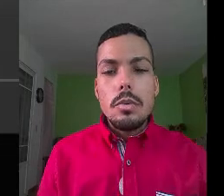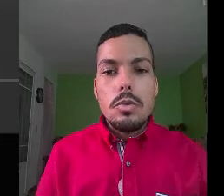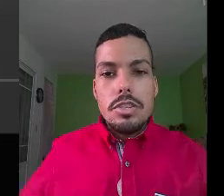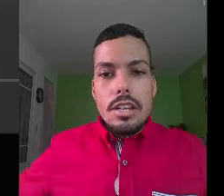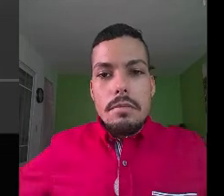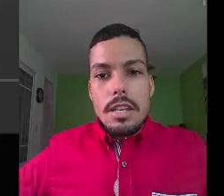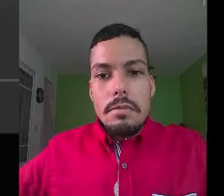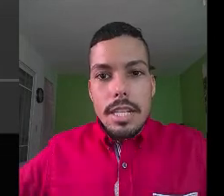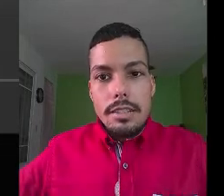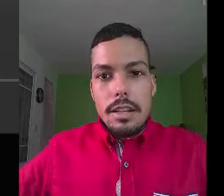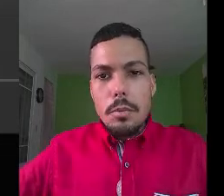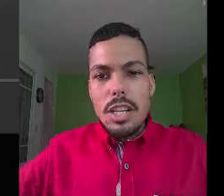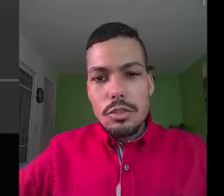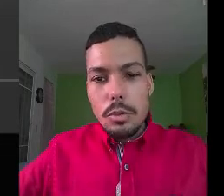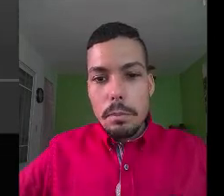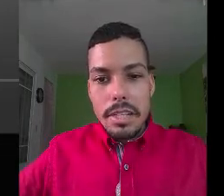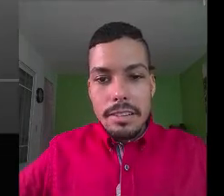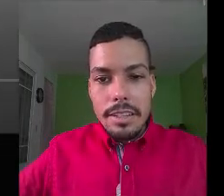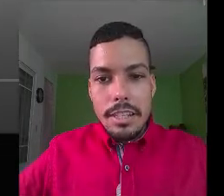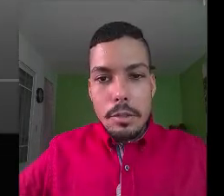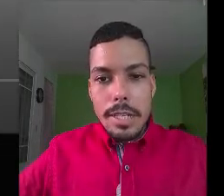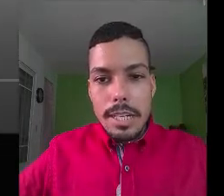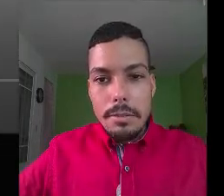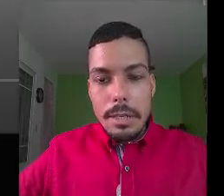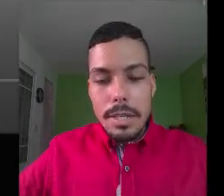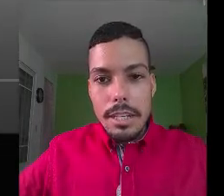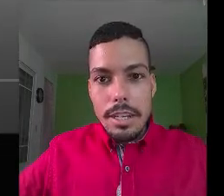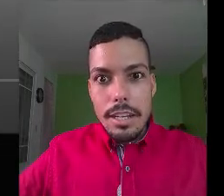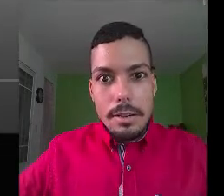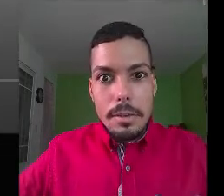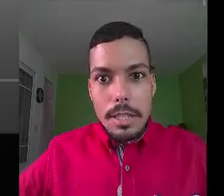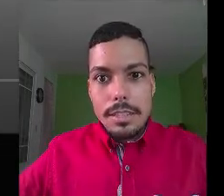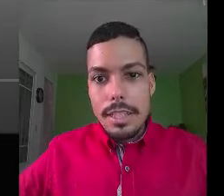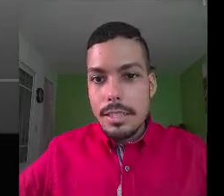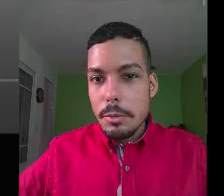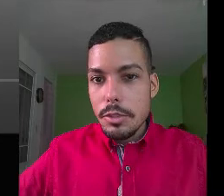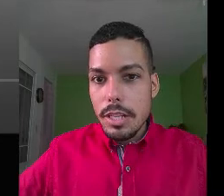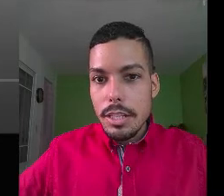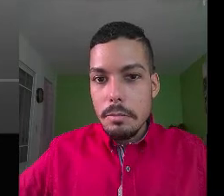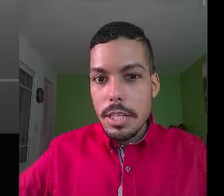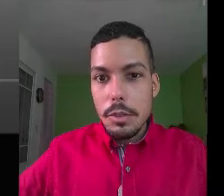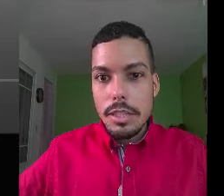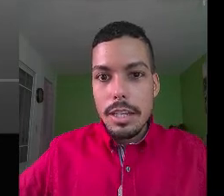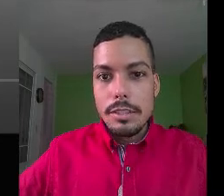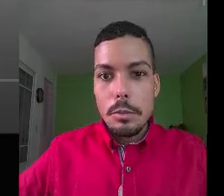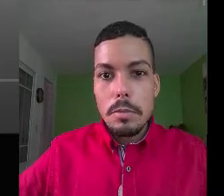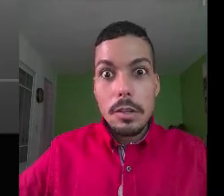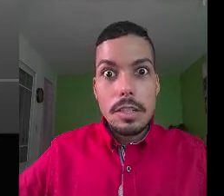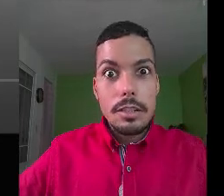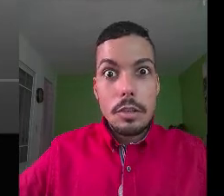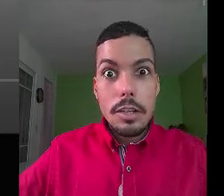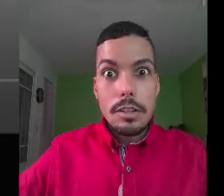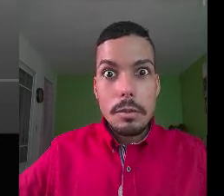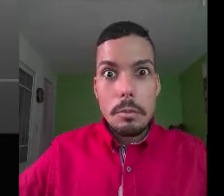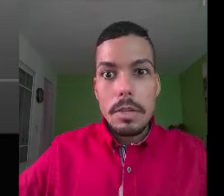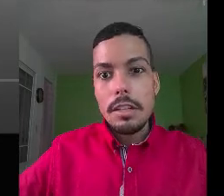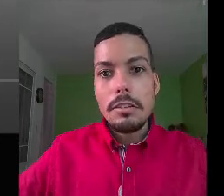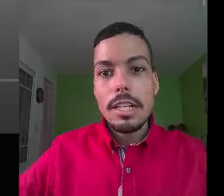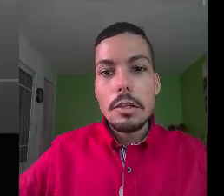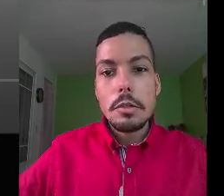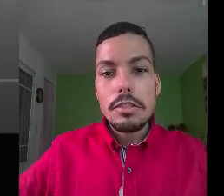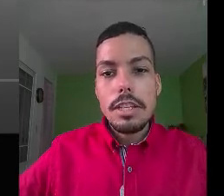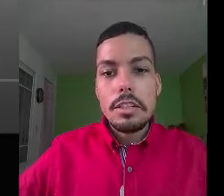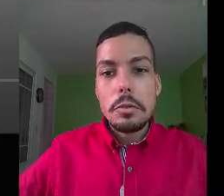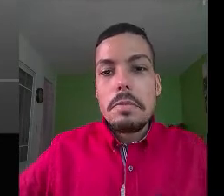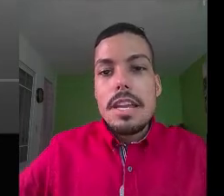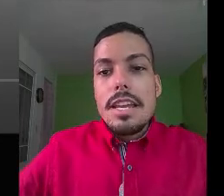¡Mírelo! Óyeme, mire, está como que sorprendido, ¿verdad? Mira para allá, parece que se emociona también o está asombrado de tantos que lo estamos viendo,